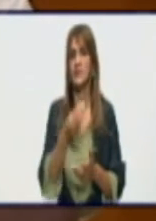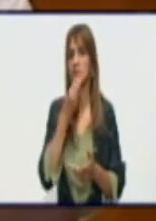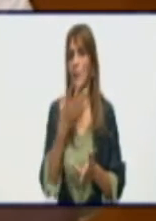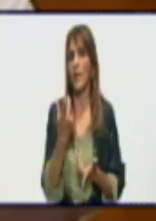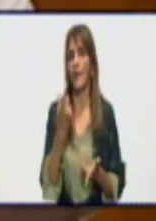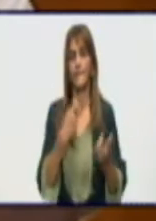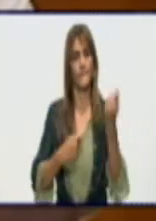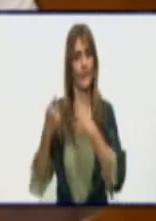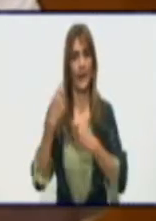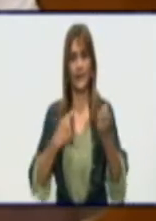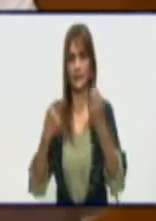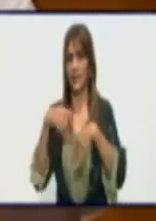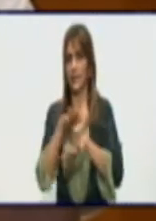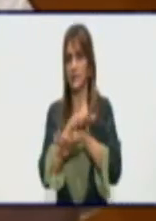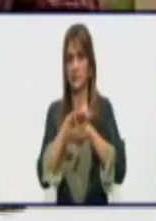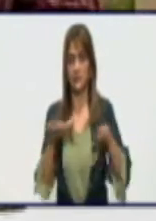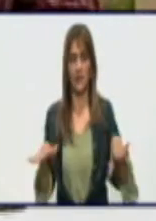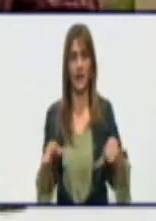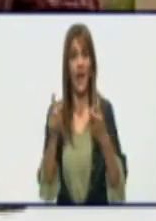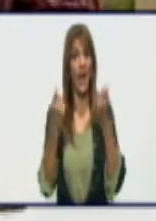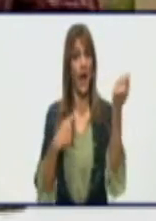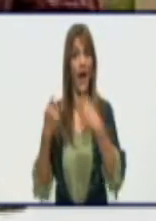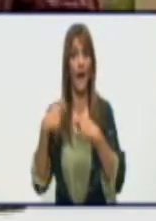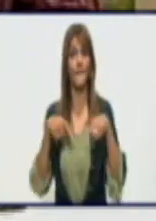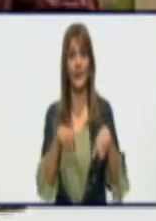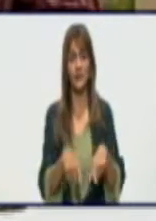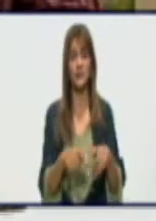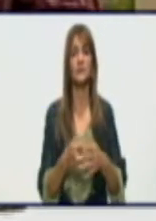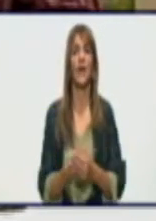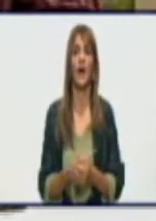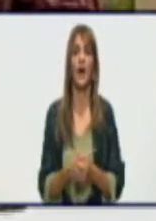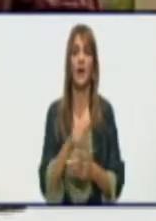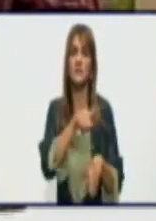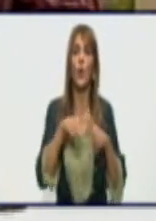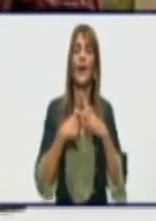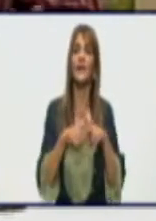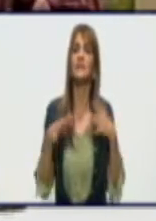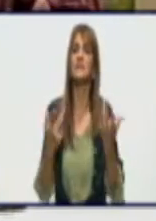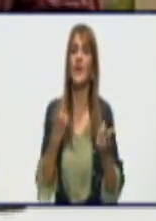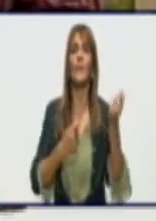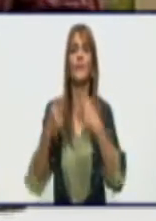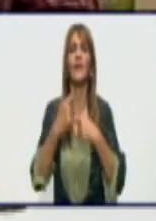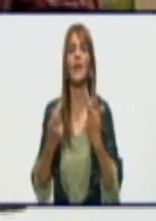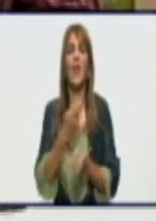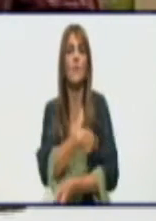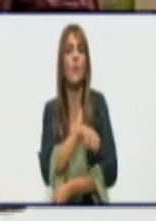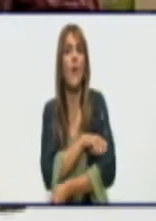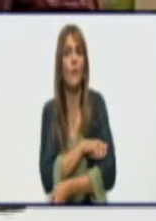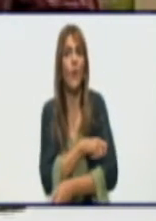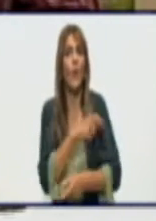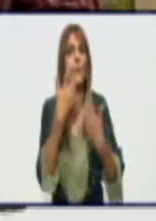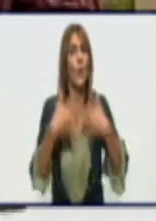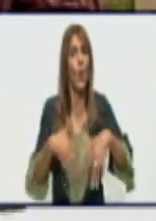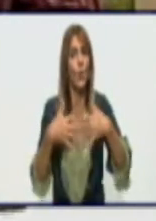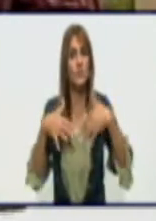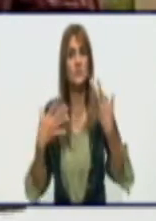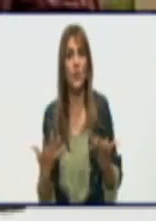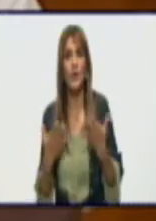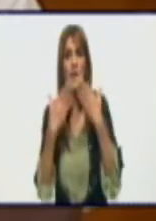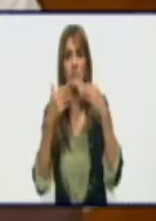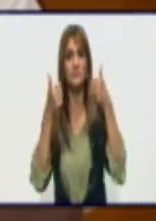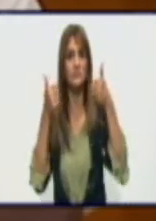minorista. La venta minorista nos garantiza de que le llevemos un producto al pueblo con calidad y al momento. Fresco. Fresco. Y